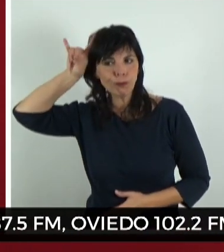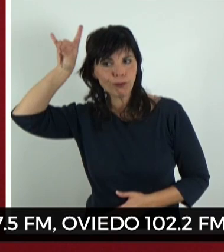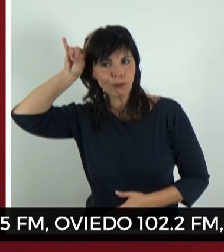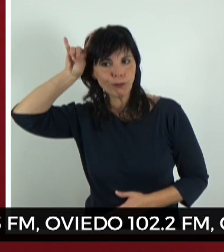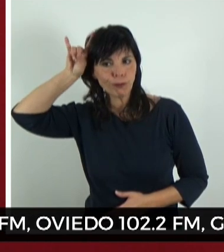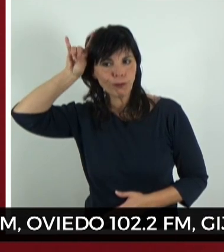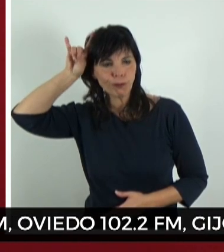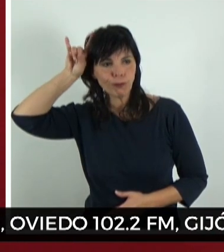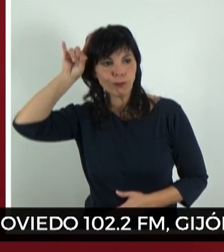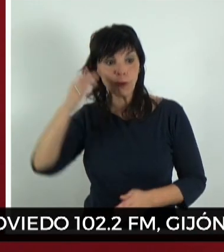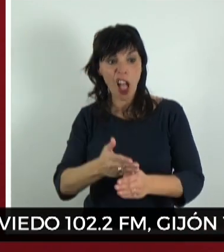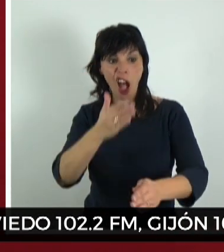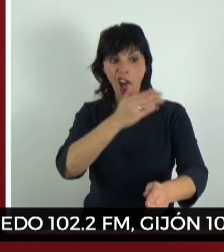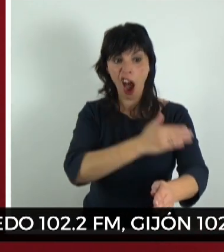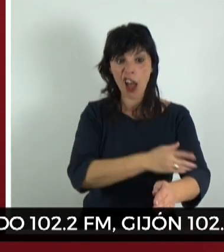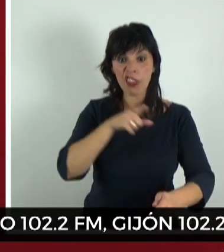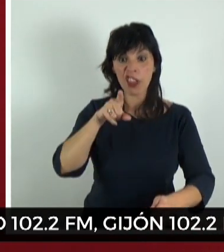ese ex arcángel,